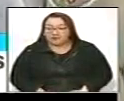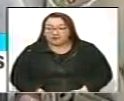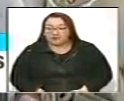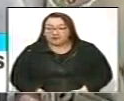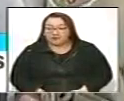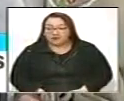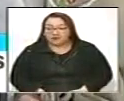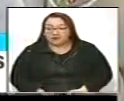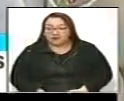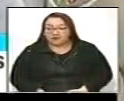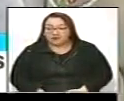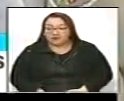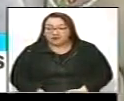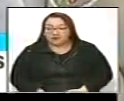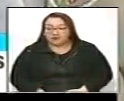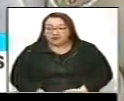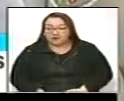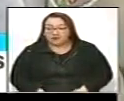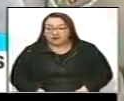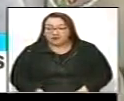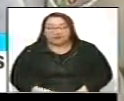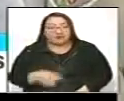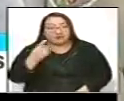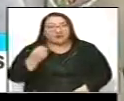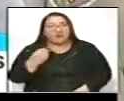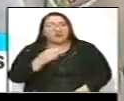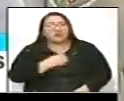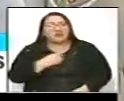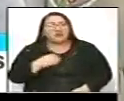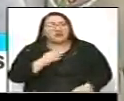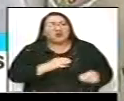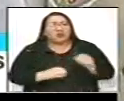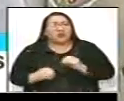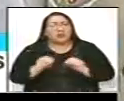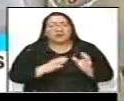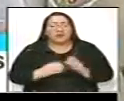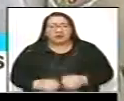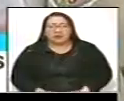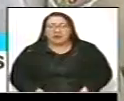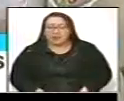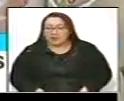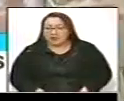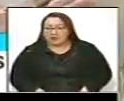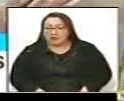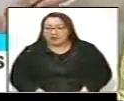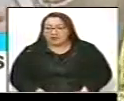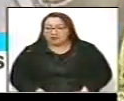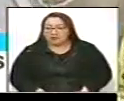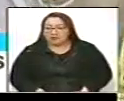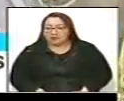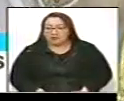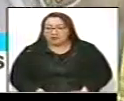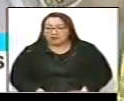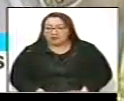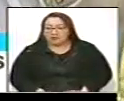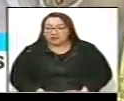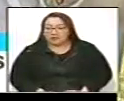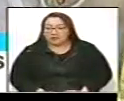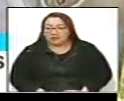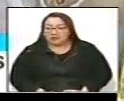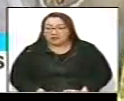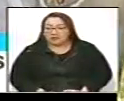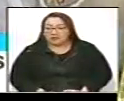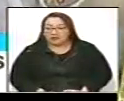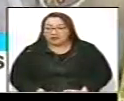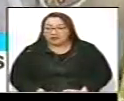O cuando se piensa, ¿y por qué el ministerio tiene que organizar ciertas formas de organización? Y uno